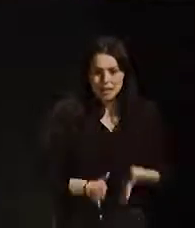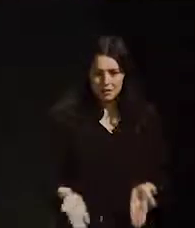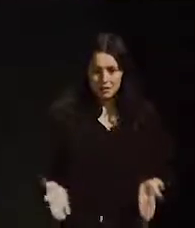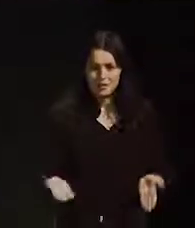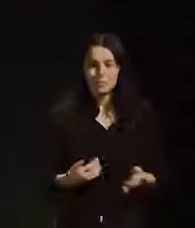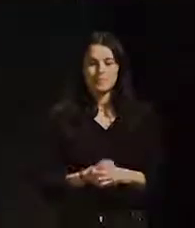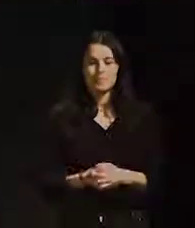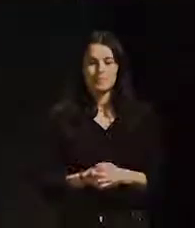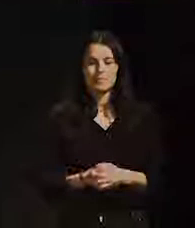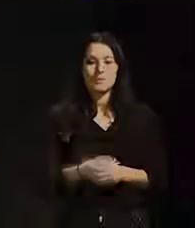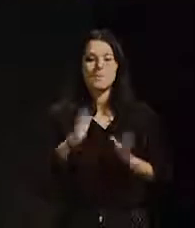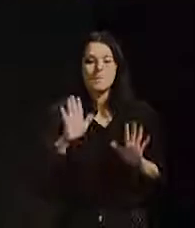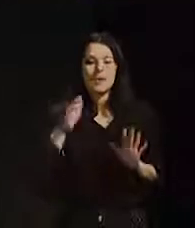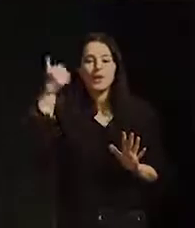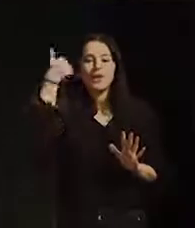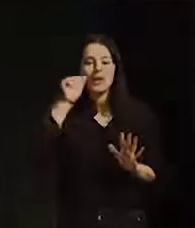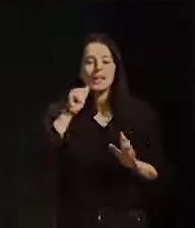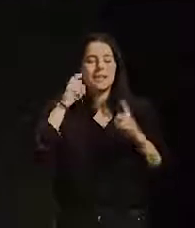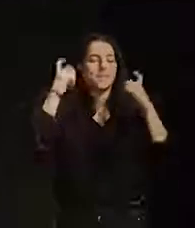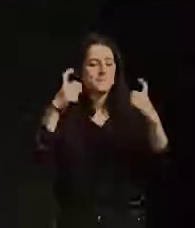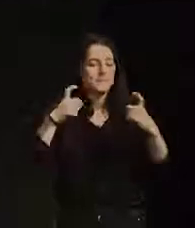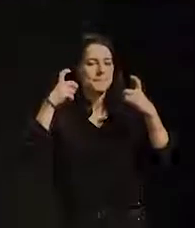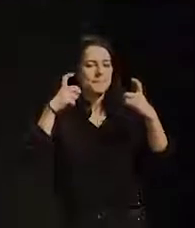terapeuta, intentó